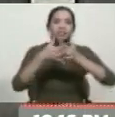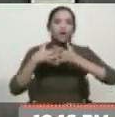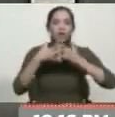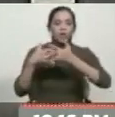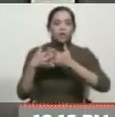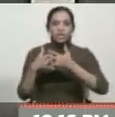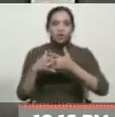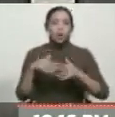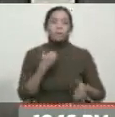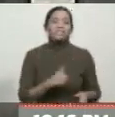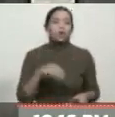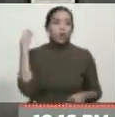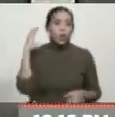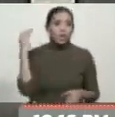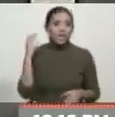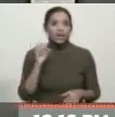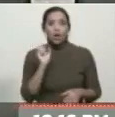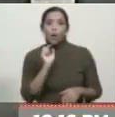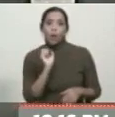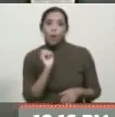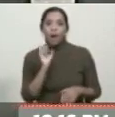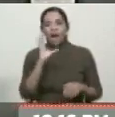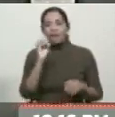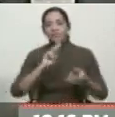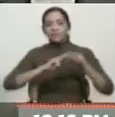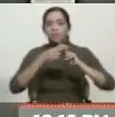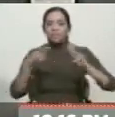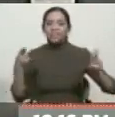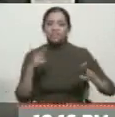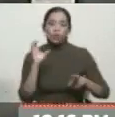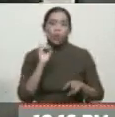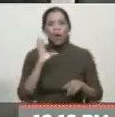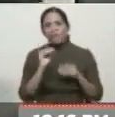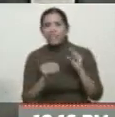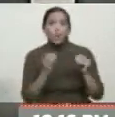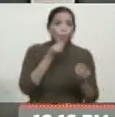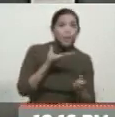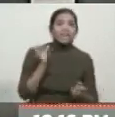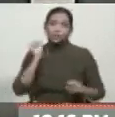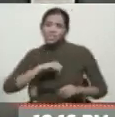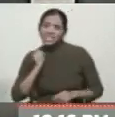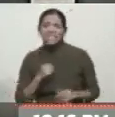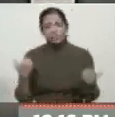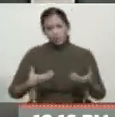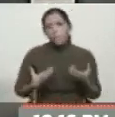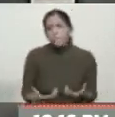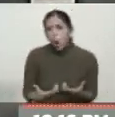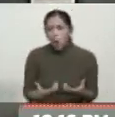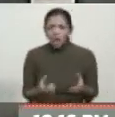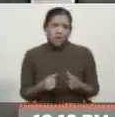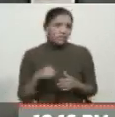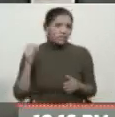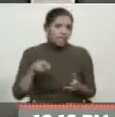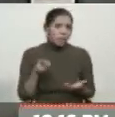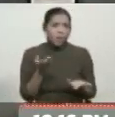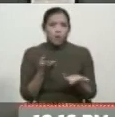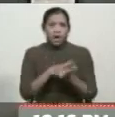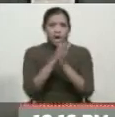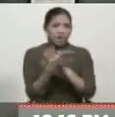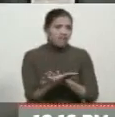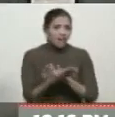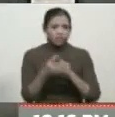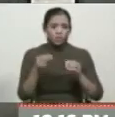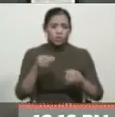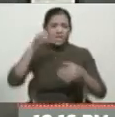presidentes colombianos, o algunos hablaban de paz, o otros hablaban era, bueno, sí, le estamos echando bola, estamos reduciendo el cultivo de